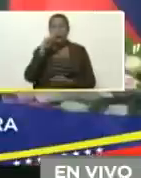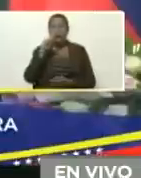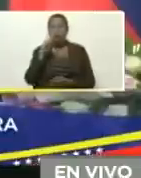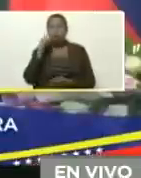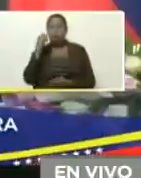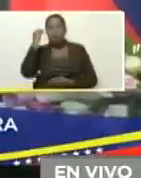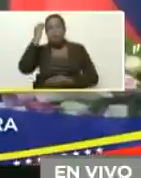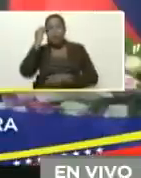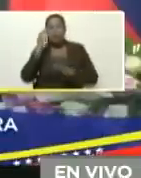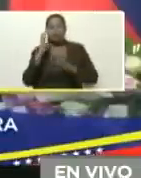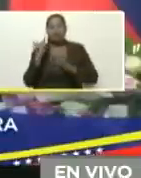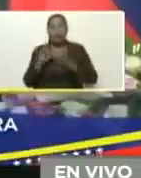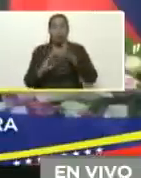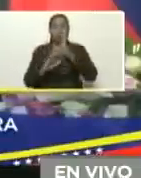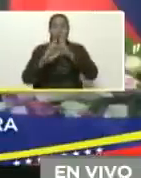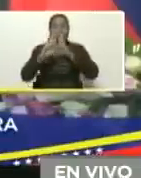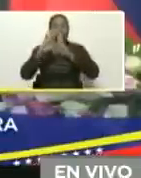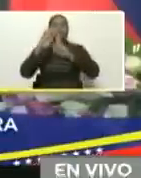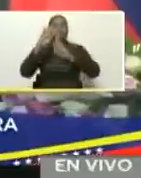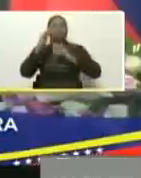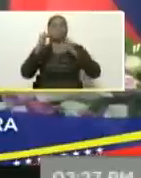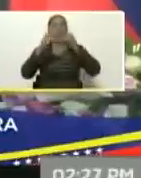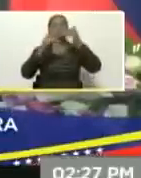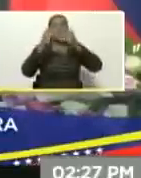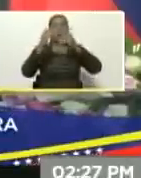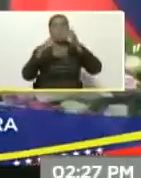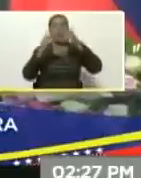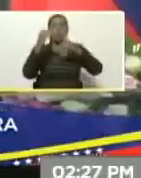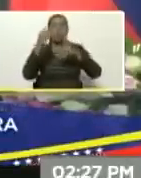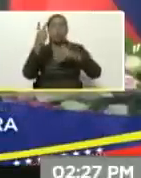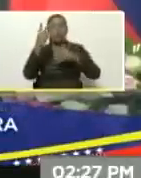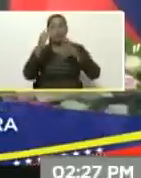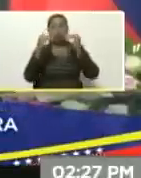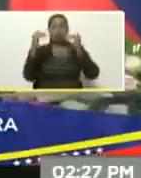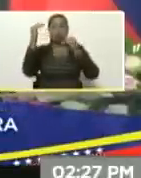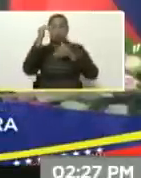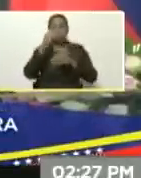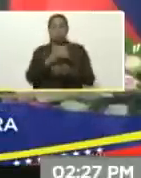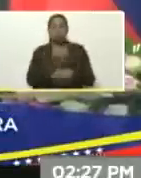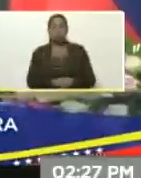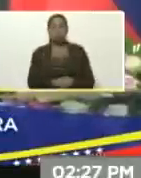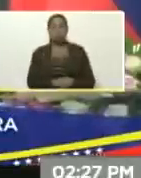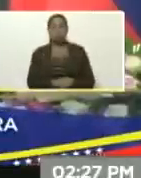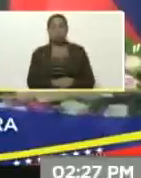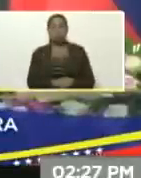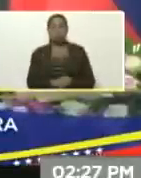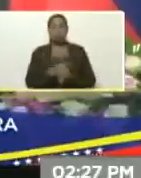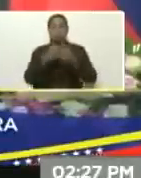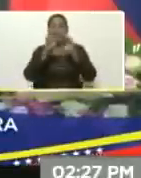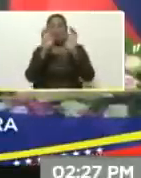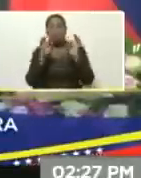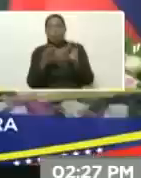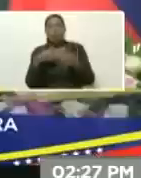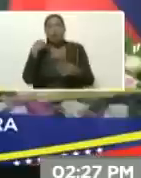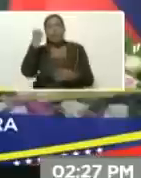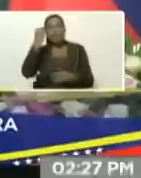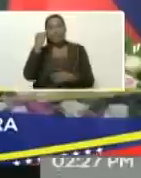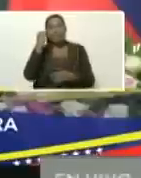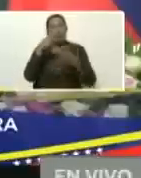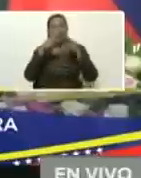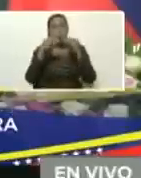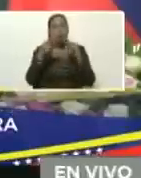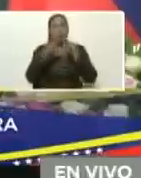crecimiento superior, por encima de dos dígitos. Hay distintas previsiones, todas